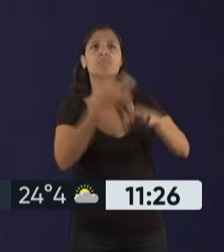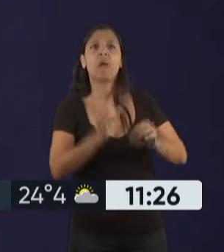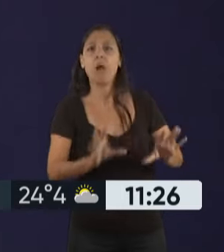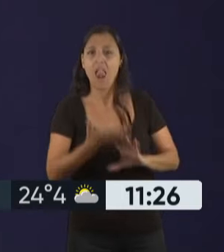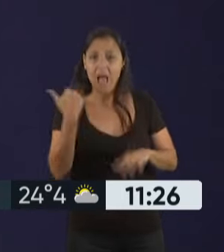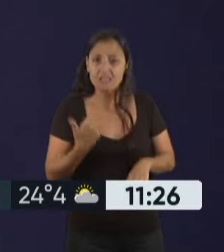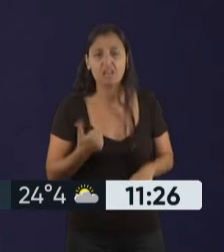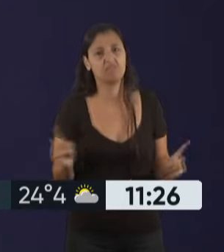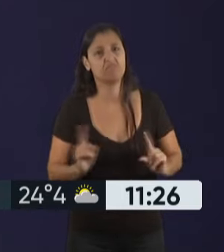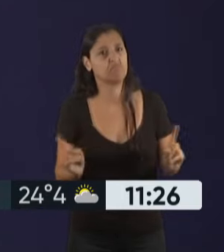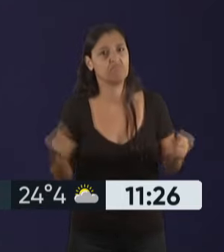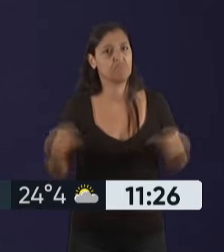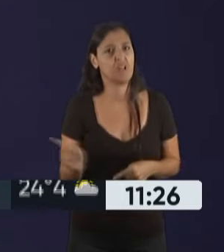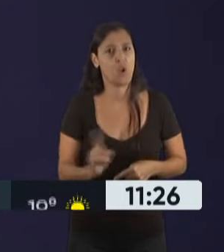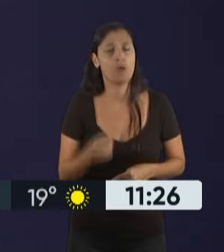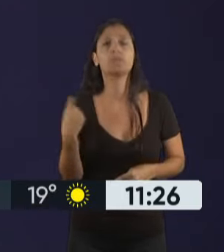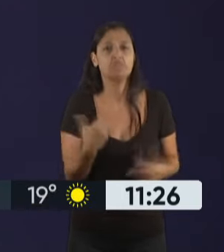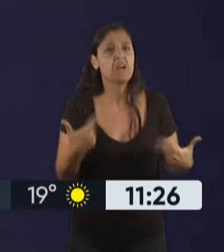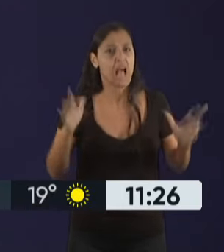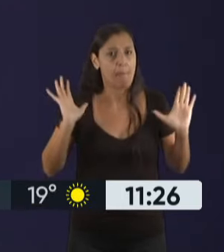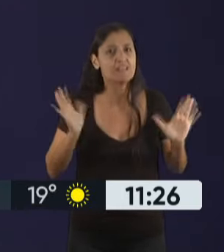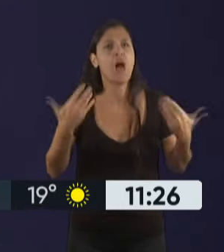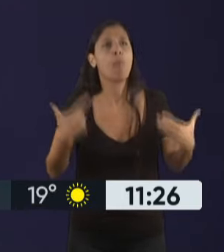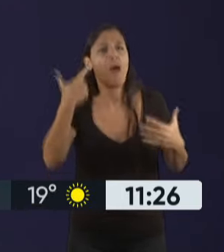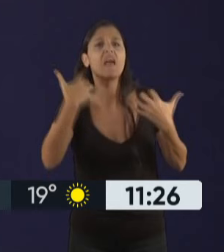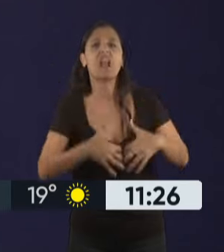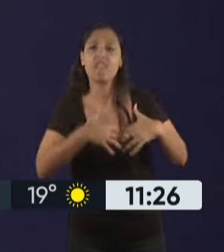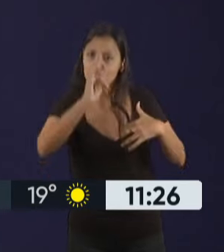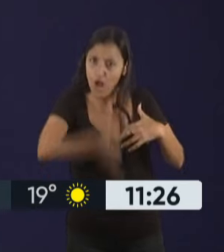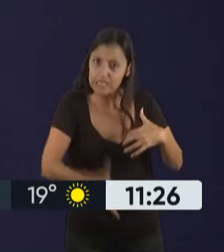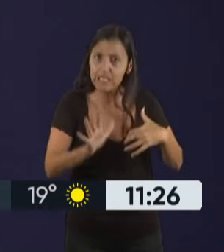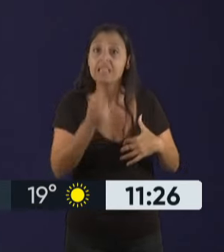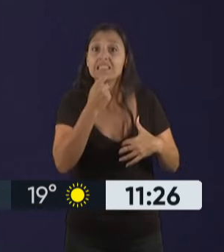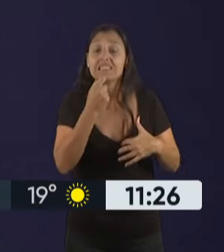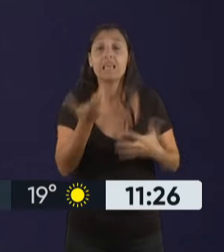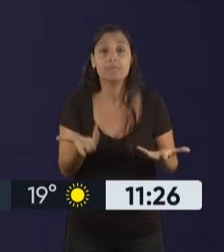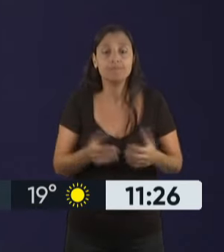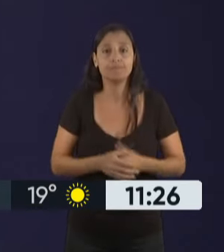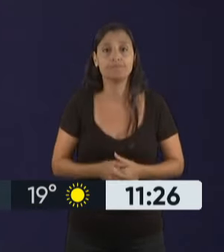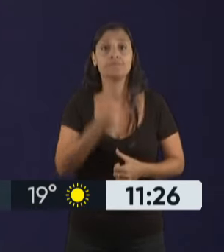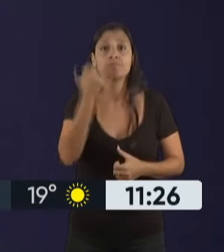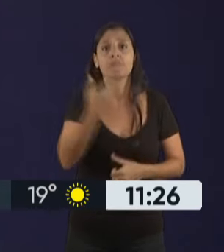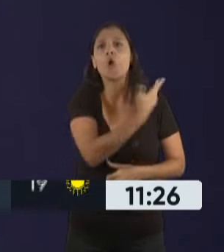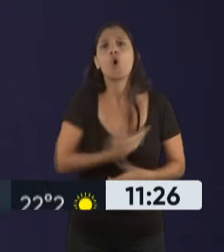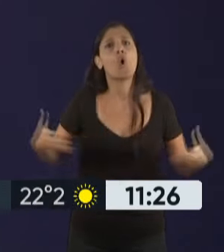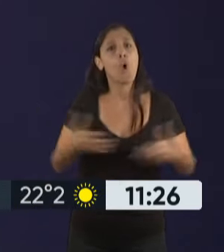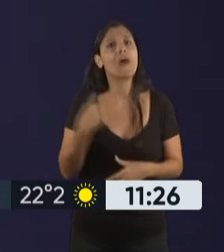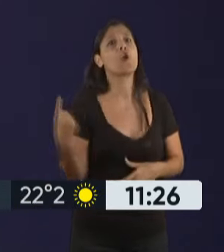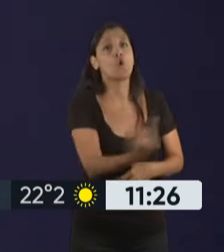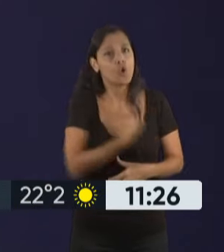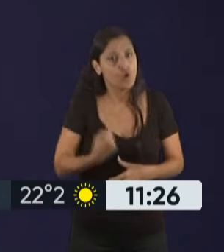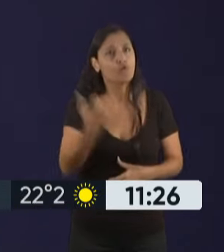ayer no porque no tengamos la capacidad de hacerla porque puedo asegurar que si hay un gobierno que hace autocrítica